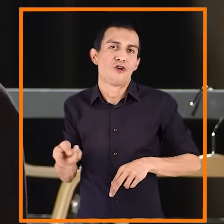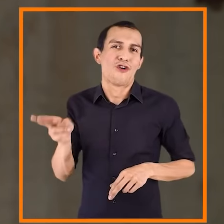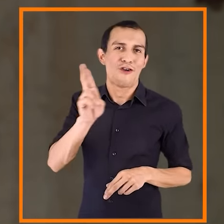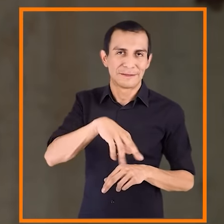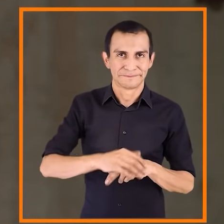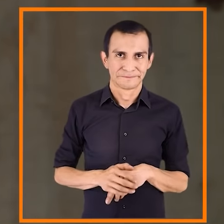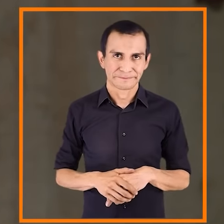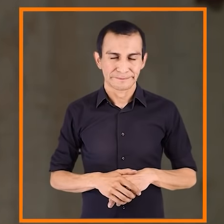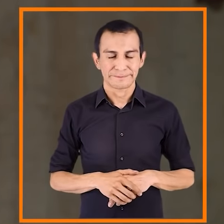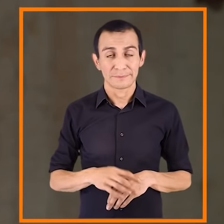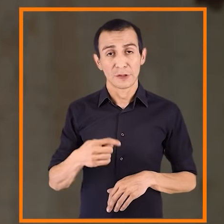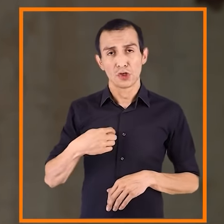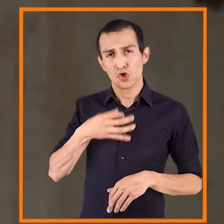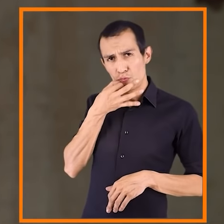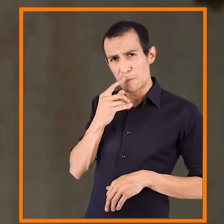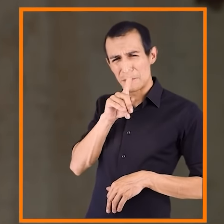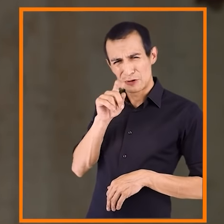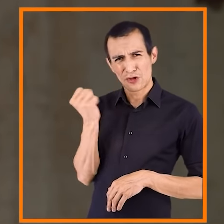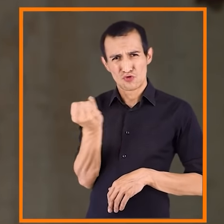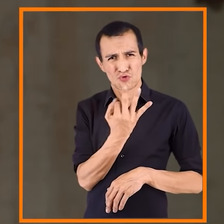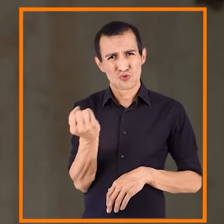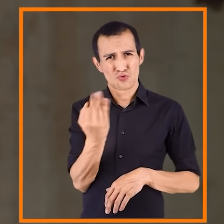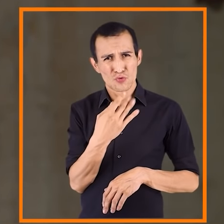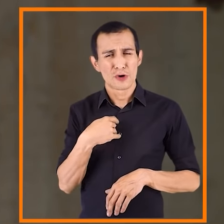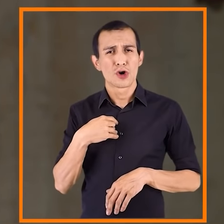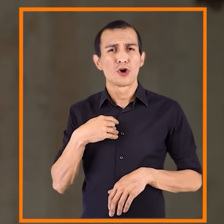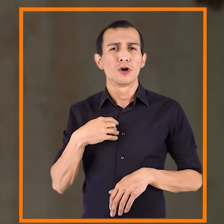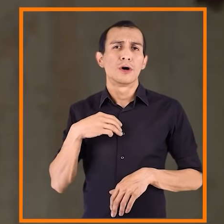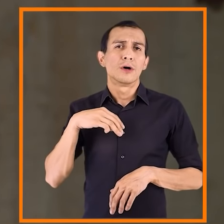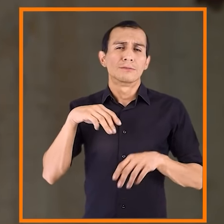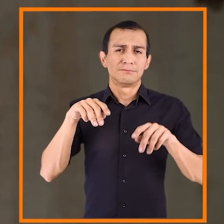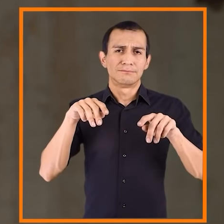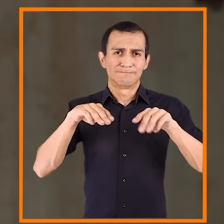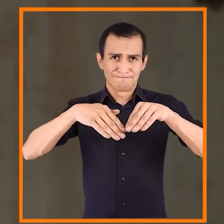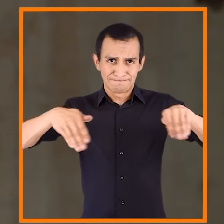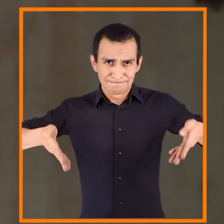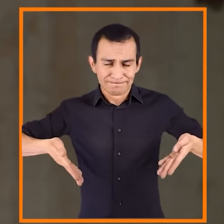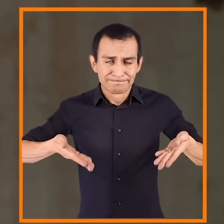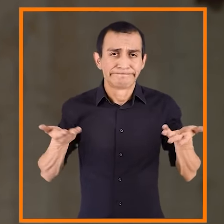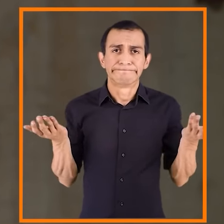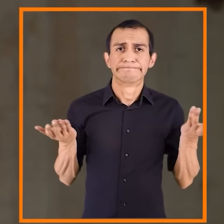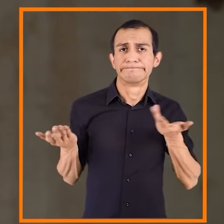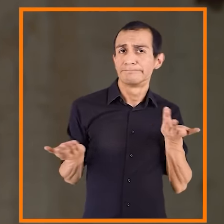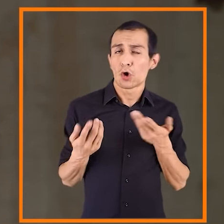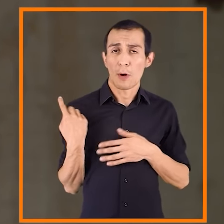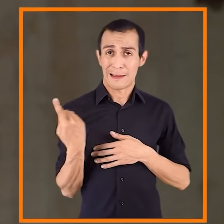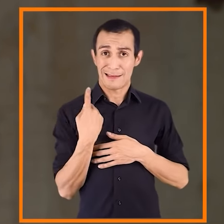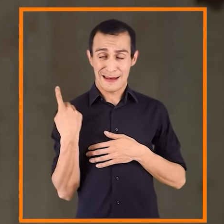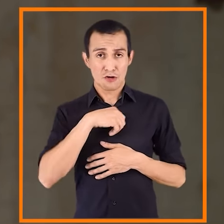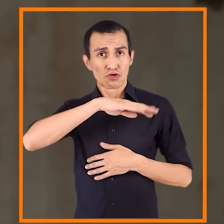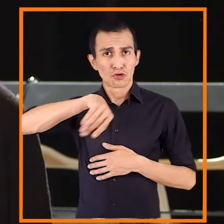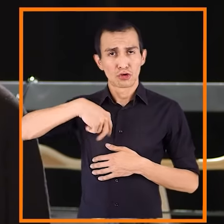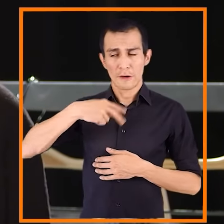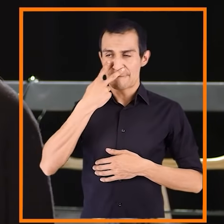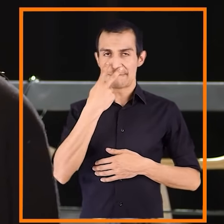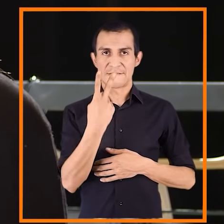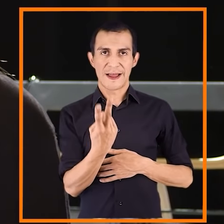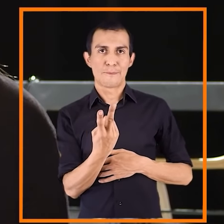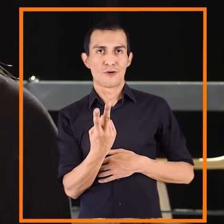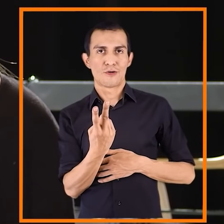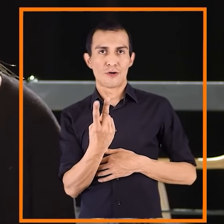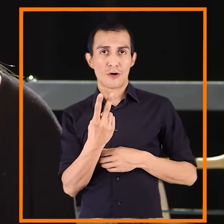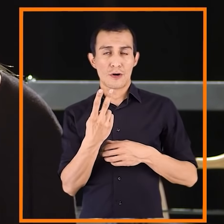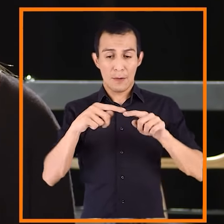crear de nuevo. Y hablando un poquito de la parte numérica, ¿ahí cómo están los márgenes, el EBITDA? En general, nosotros vemos